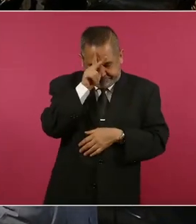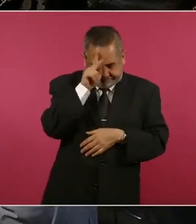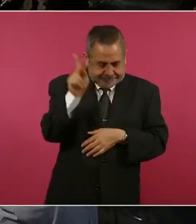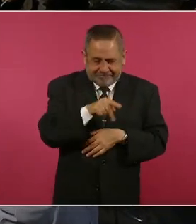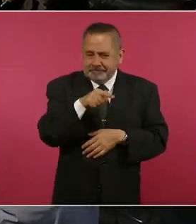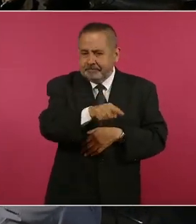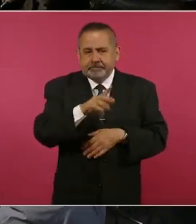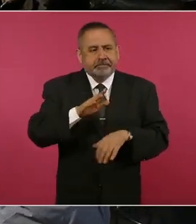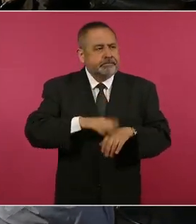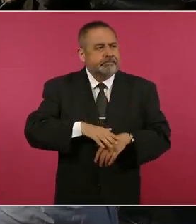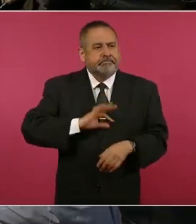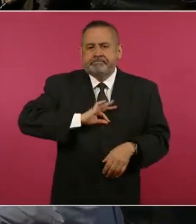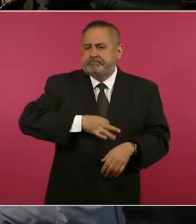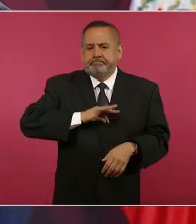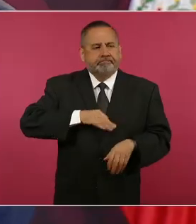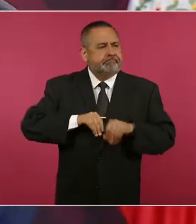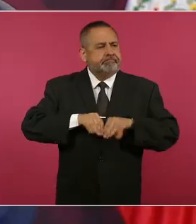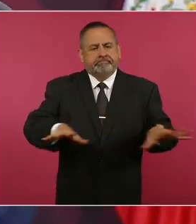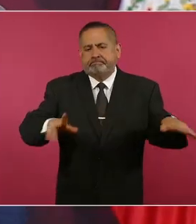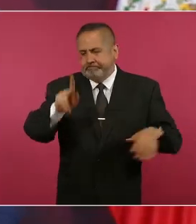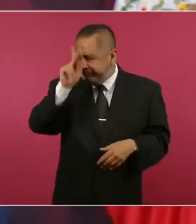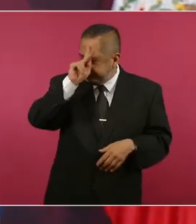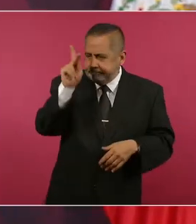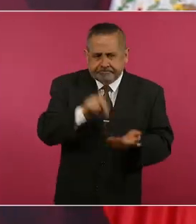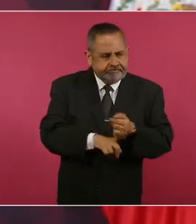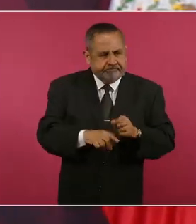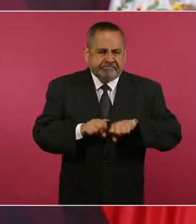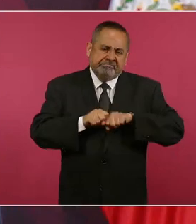haber. Es un bombardeo